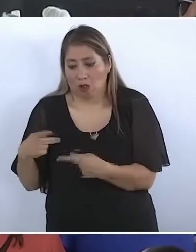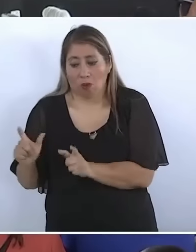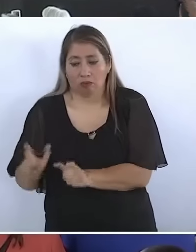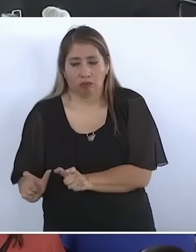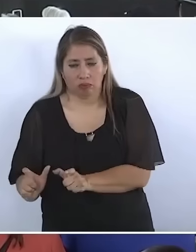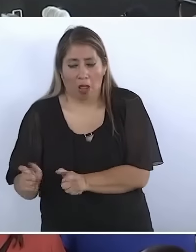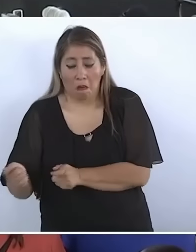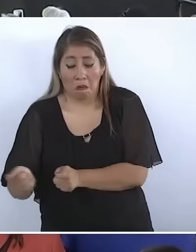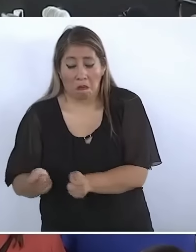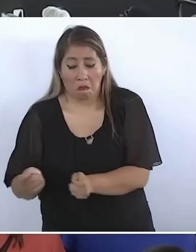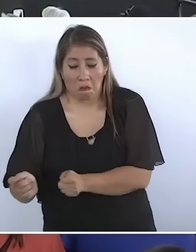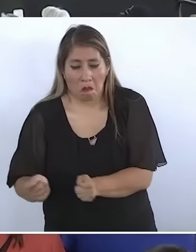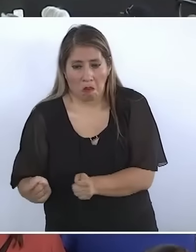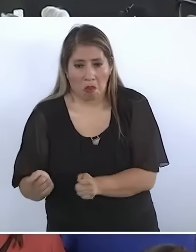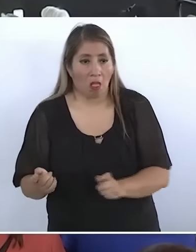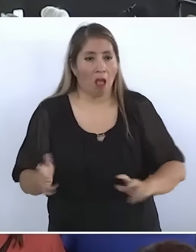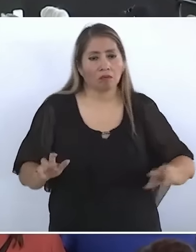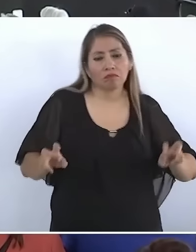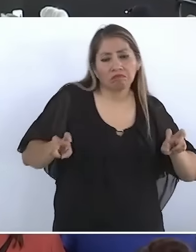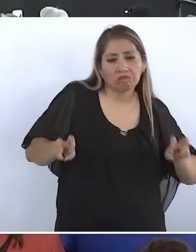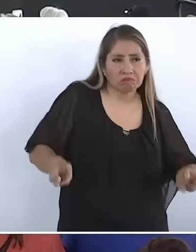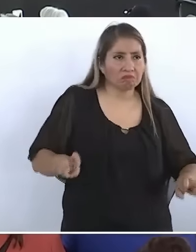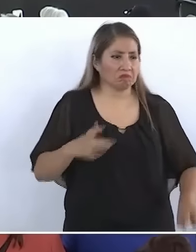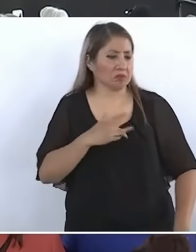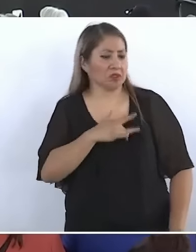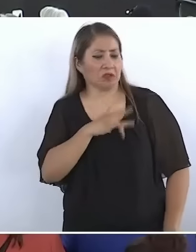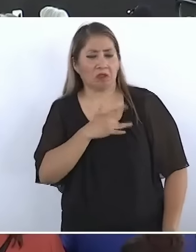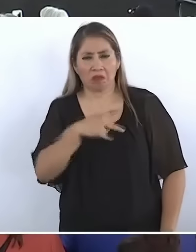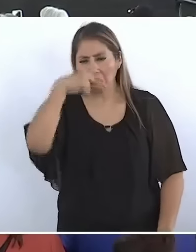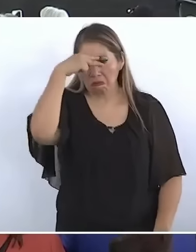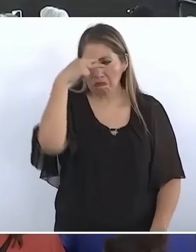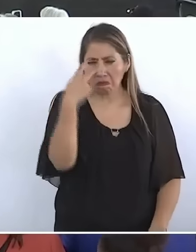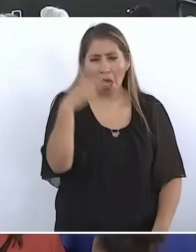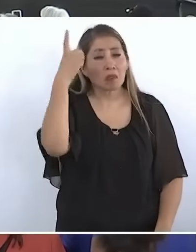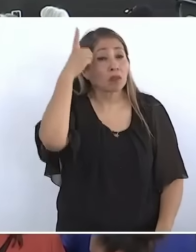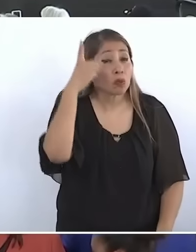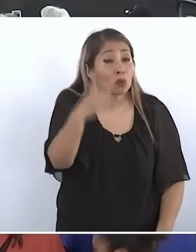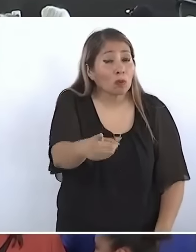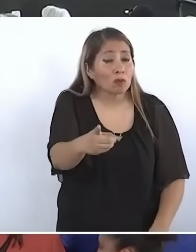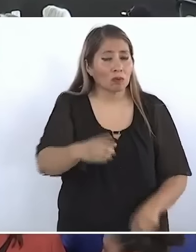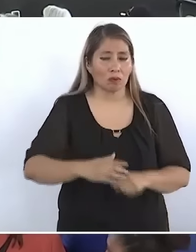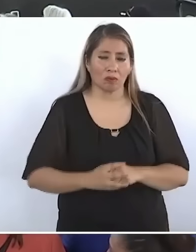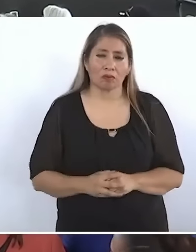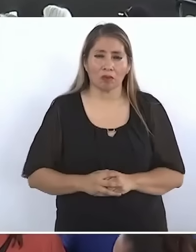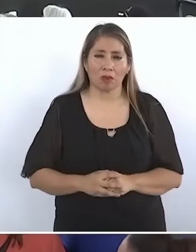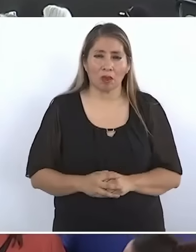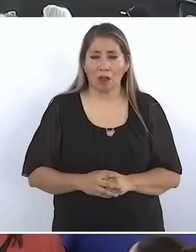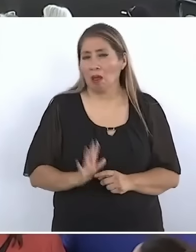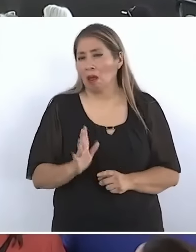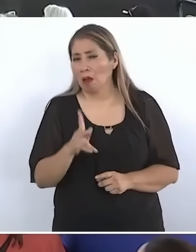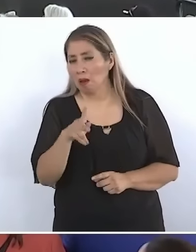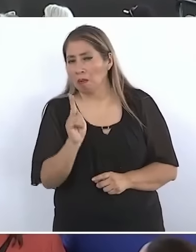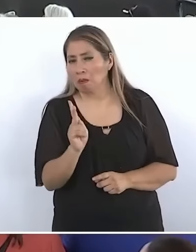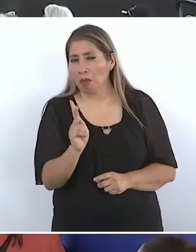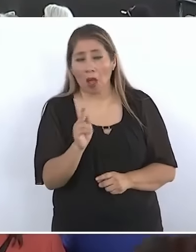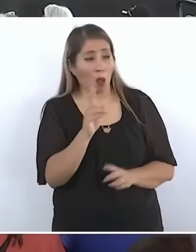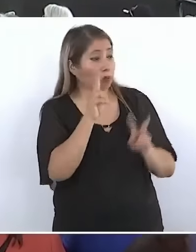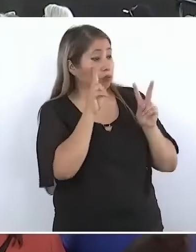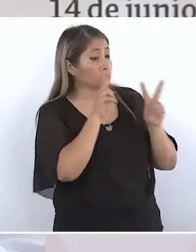Eran los que se sentían dueños de México. Al pueblo solo lo volteaban a